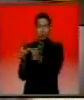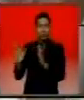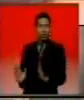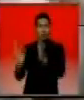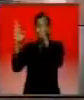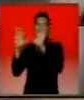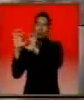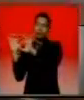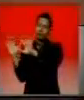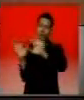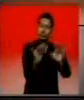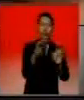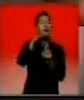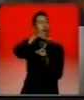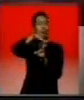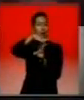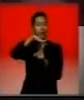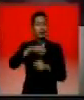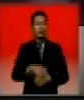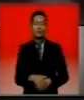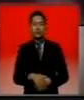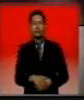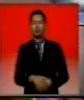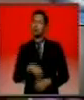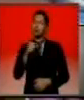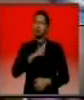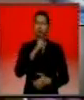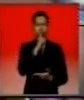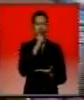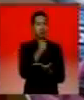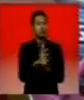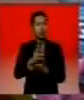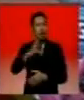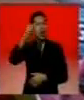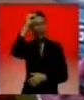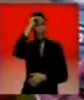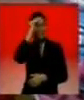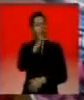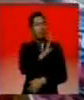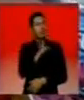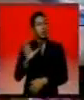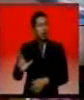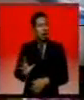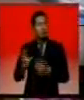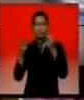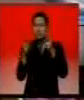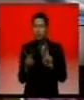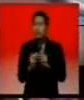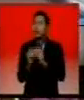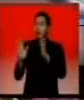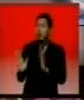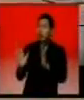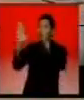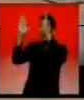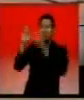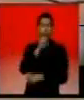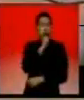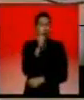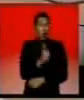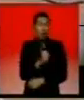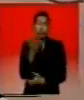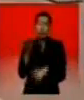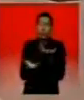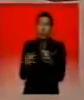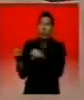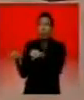Sí, sí, me parece muy bien para que tomen un poquito de prevención. Además que tomando en cuenta las estructuras del edificio también, que ya tiene bastante tiempo. Se lo debería hacer